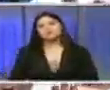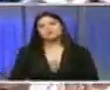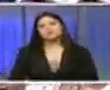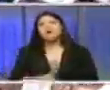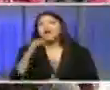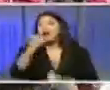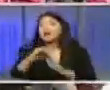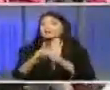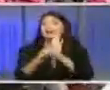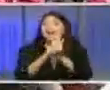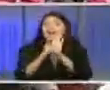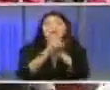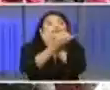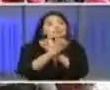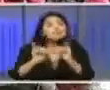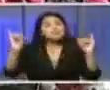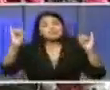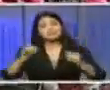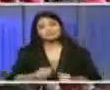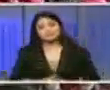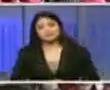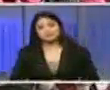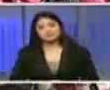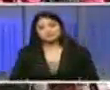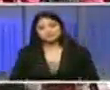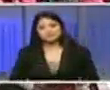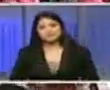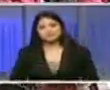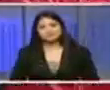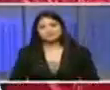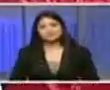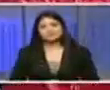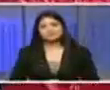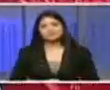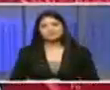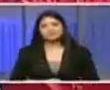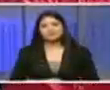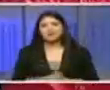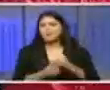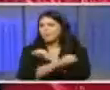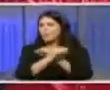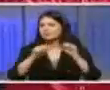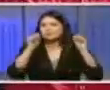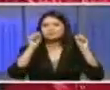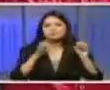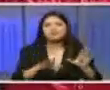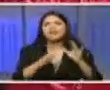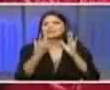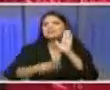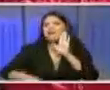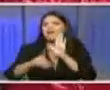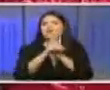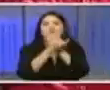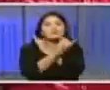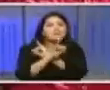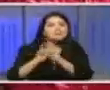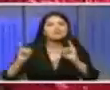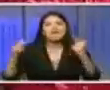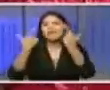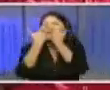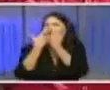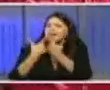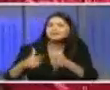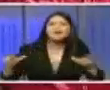Tenemos derecho a la independencia. Es irrenunciable el derecho a la independencia, a la libertad,